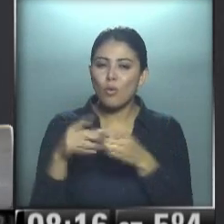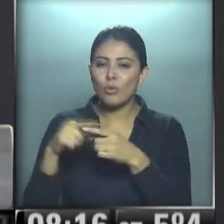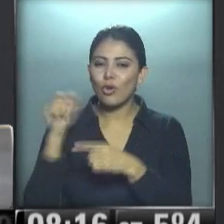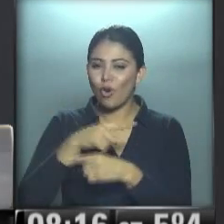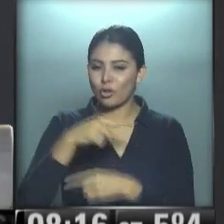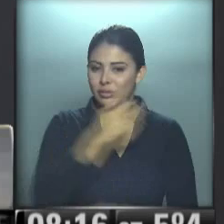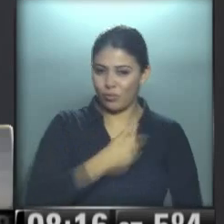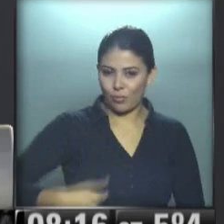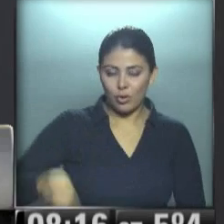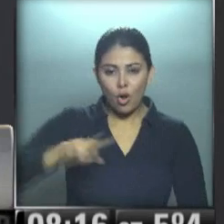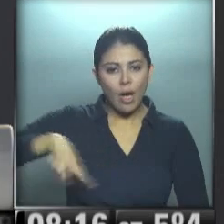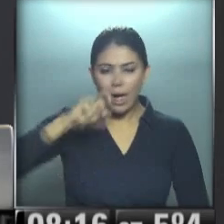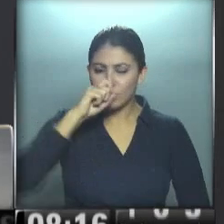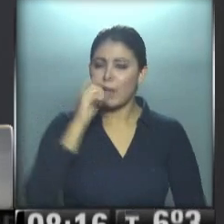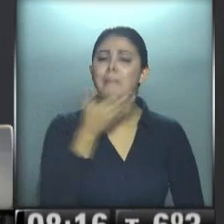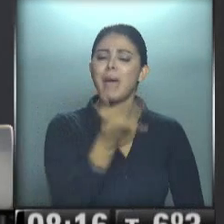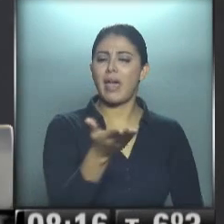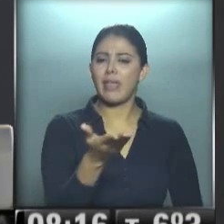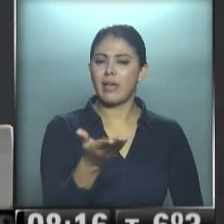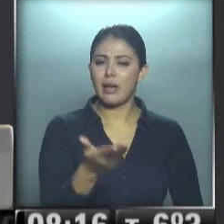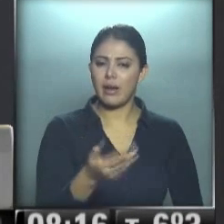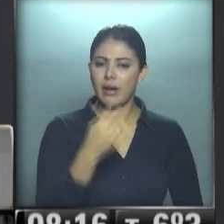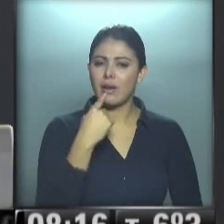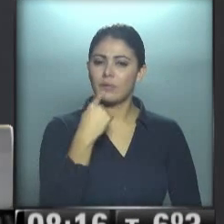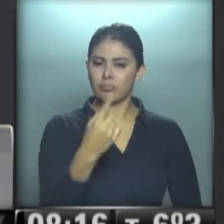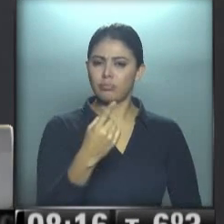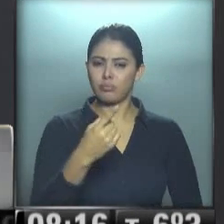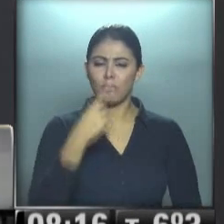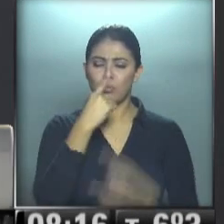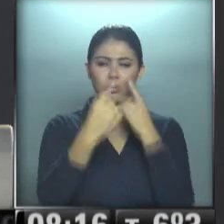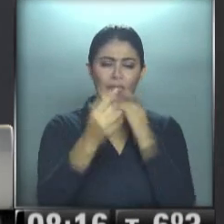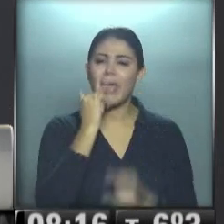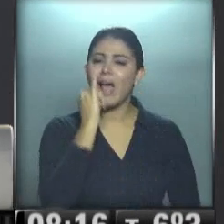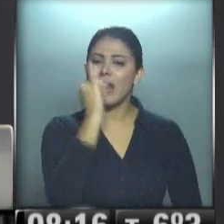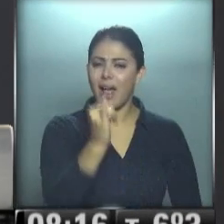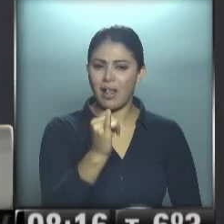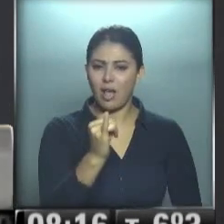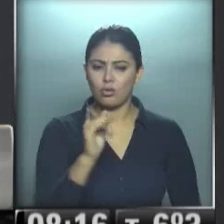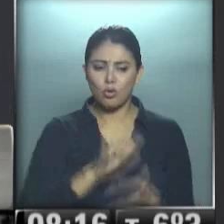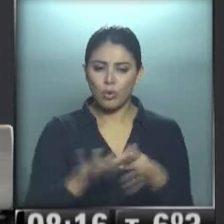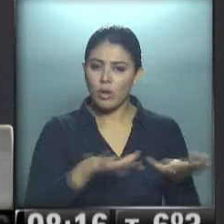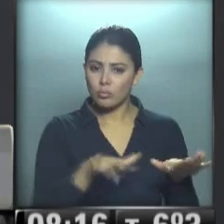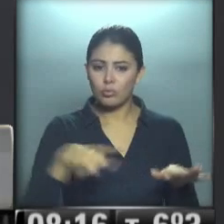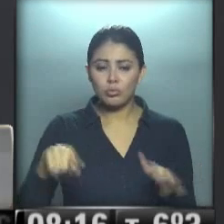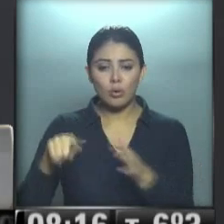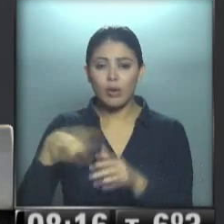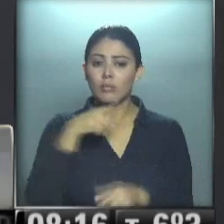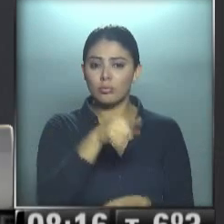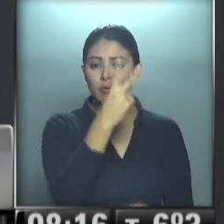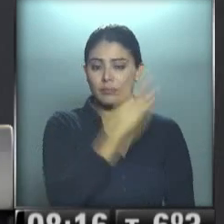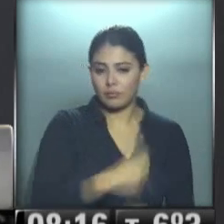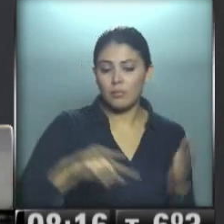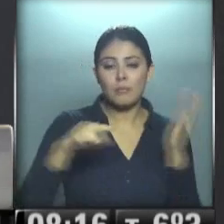que se expiden con furibundas declaraciones respecto a esta causa no lo hacen en el mismo